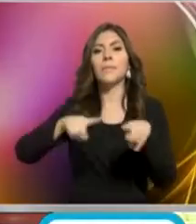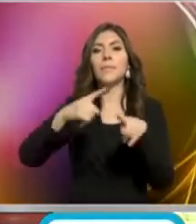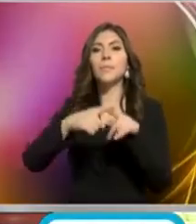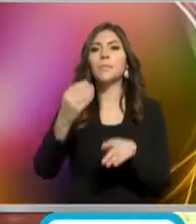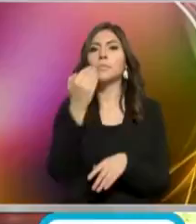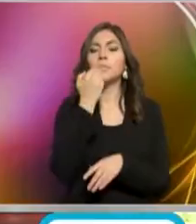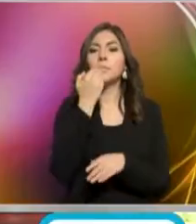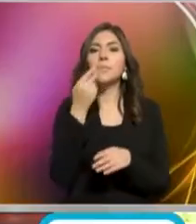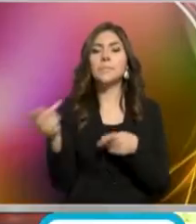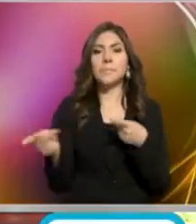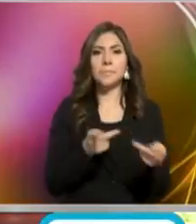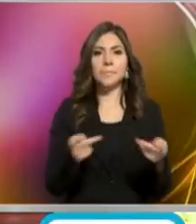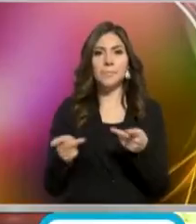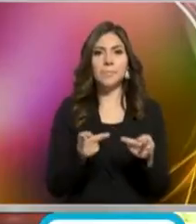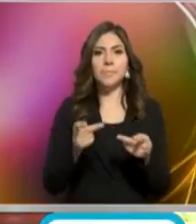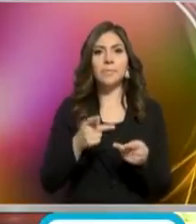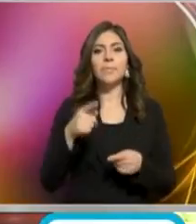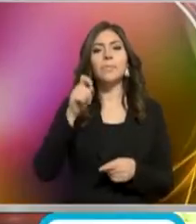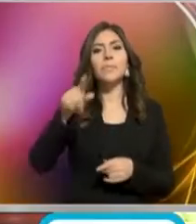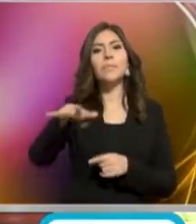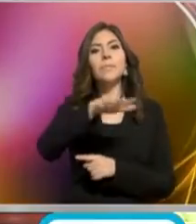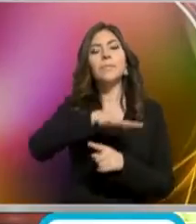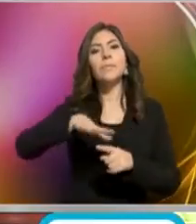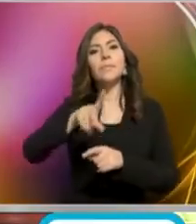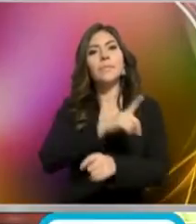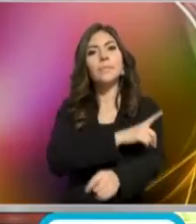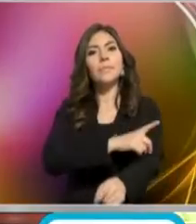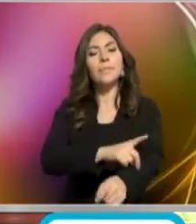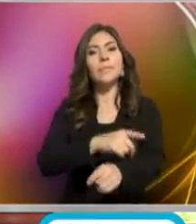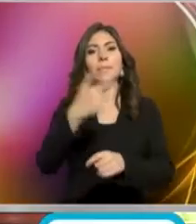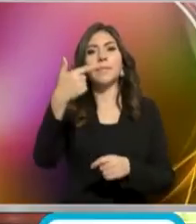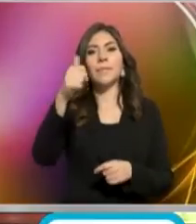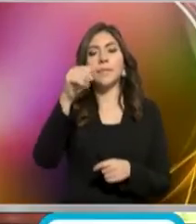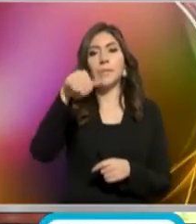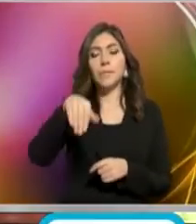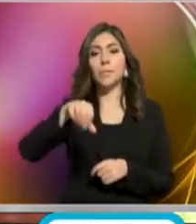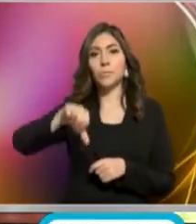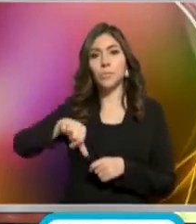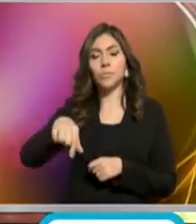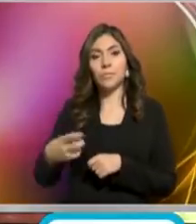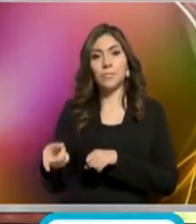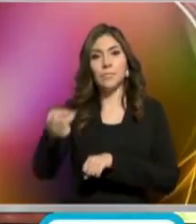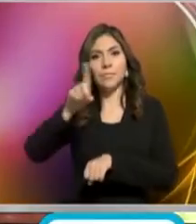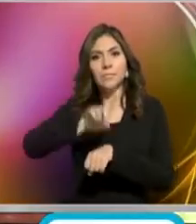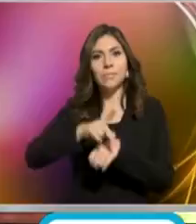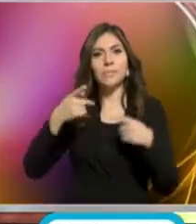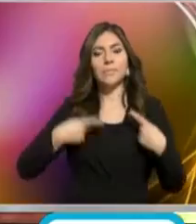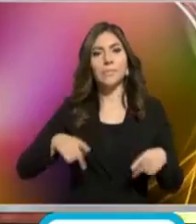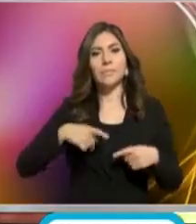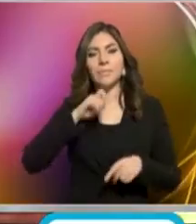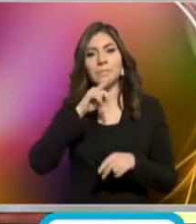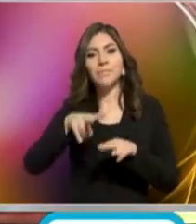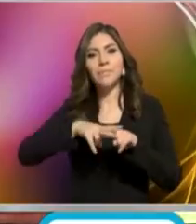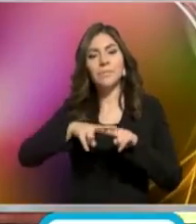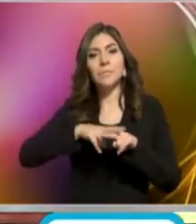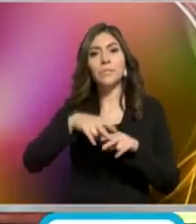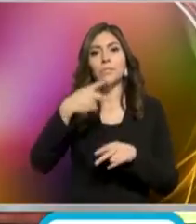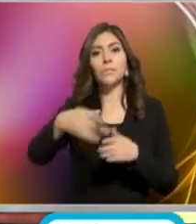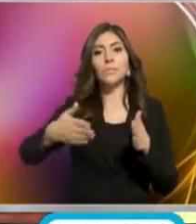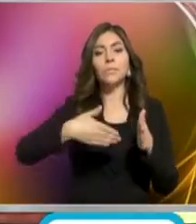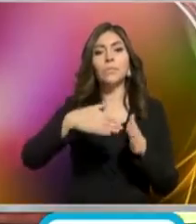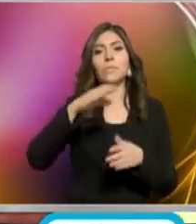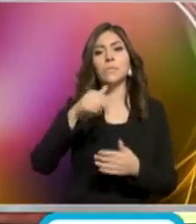llegan a preparar en la Gustavo Amadero. Y hoy, que es el Día del Ferrocarrilero, pues Cocina CDMX